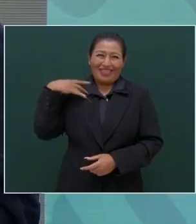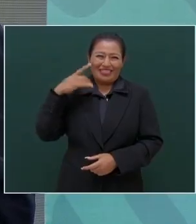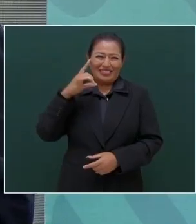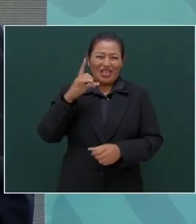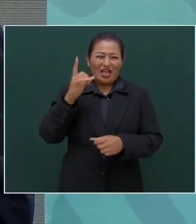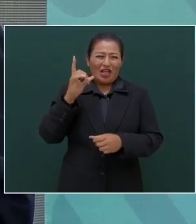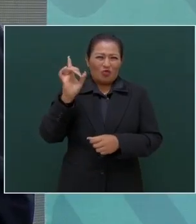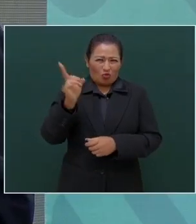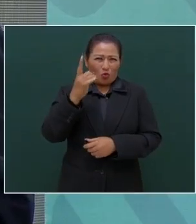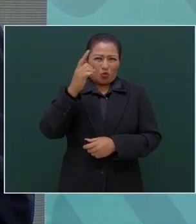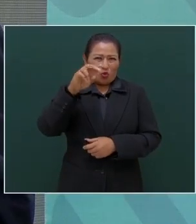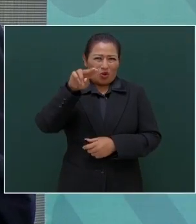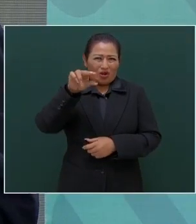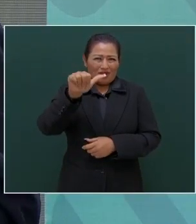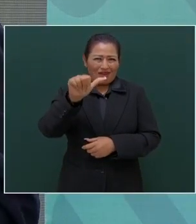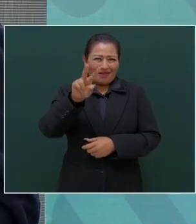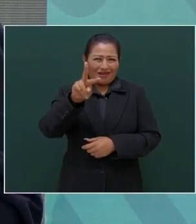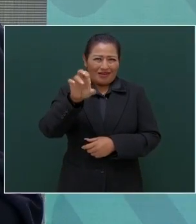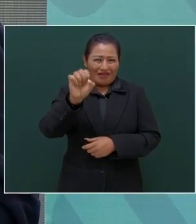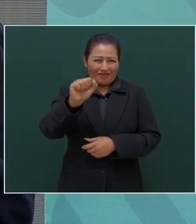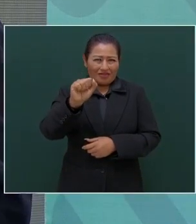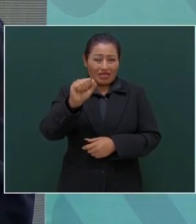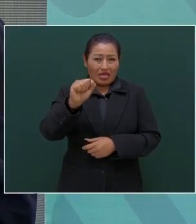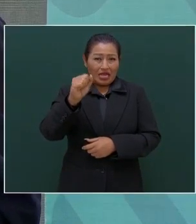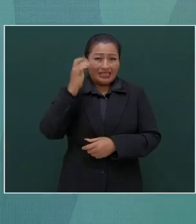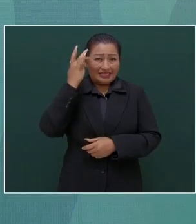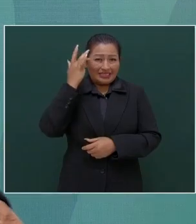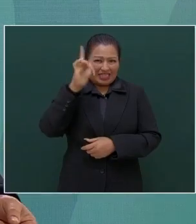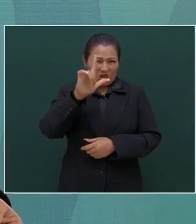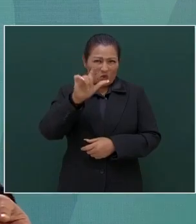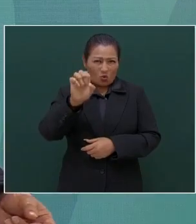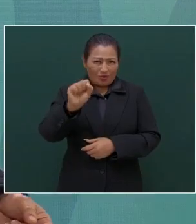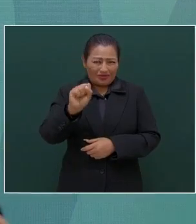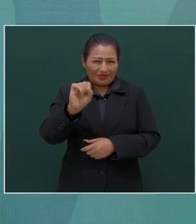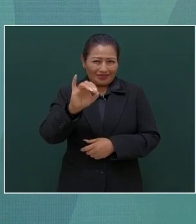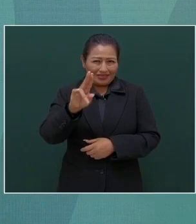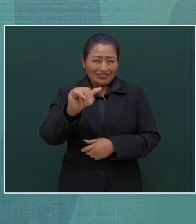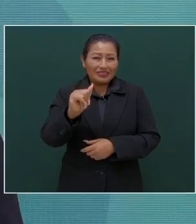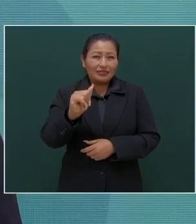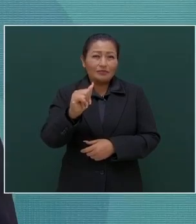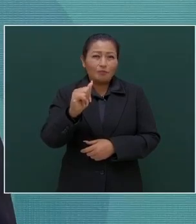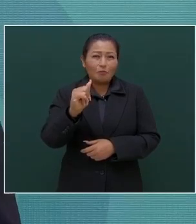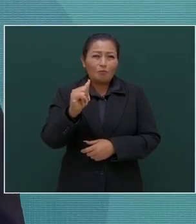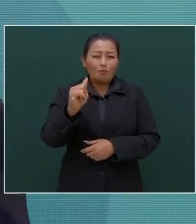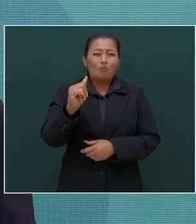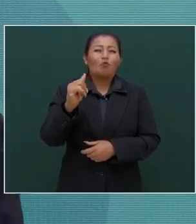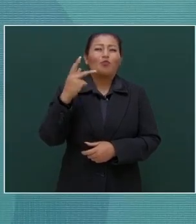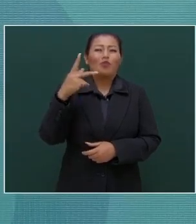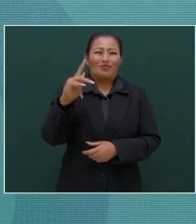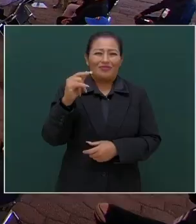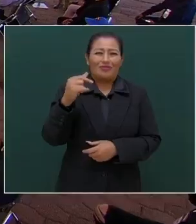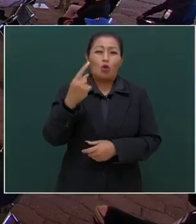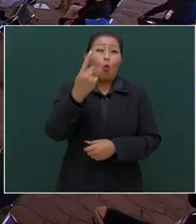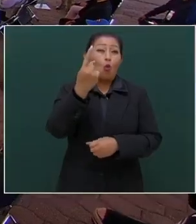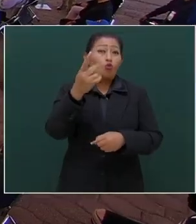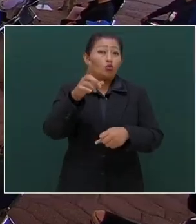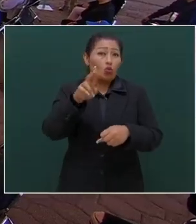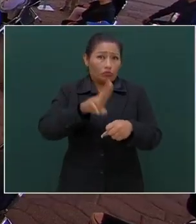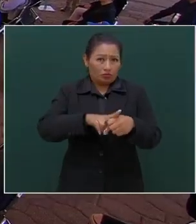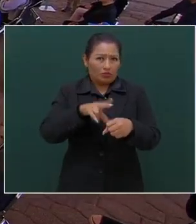Nava en San Luis Potosí. Aquí nada más hay dos periódicos, y uno